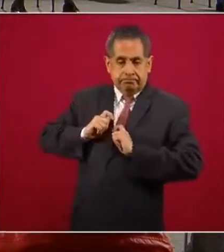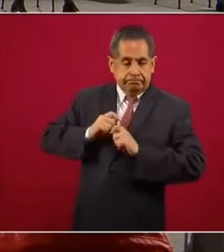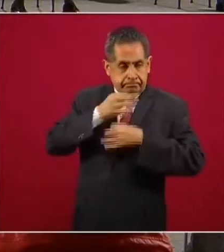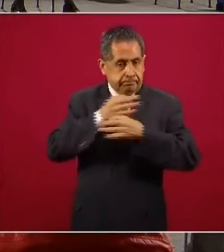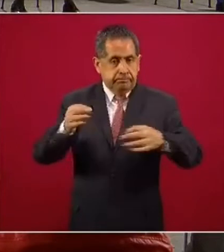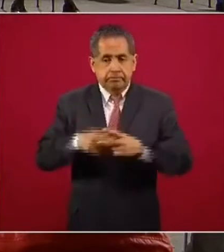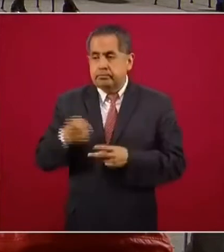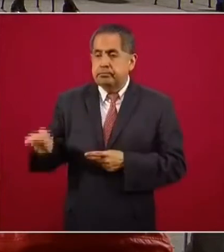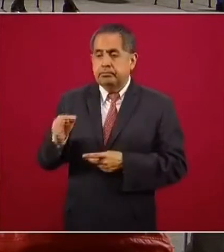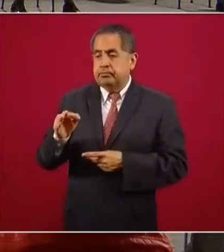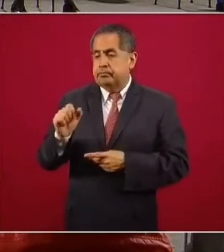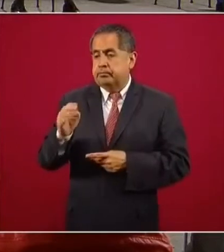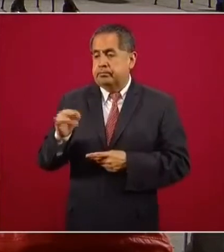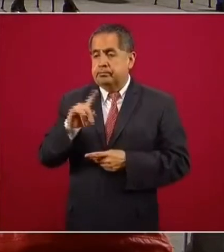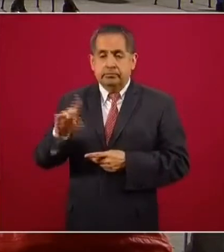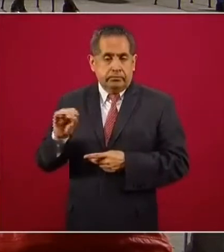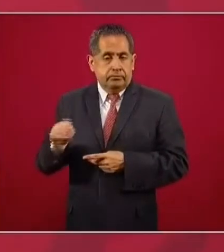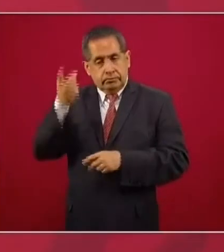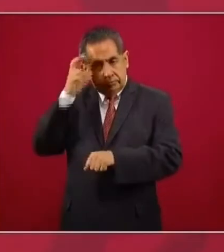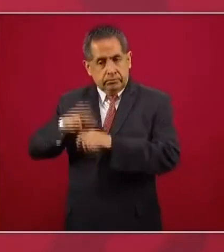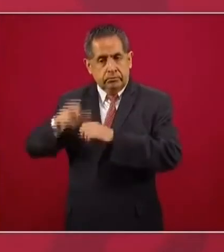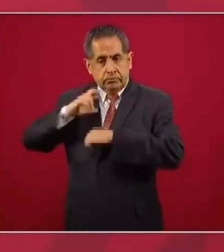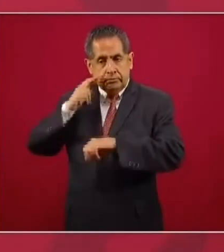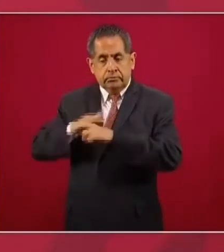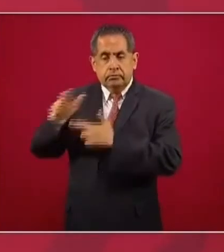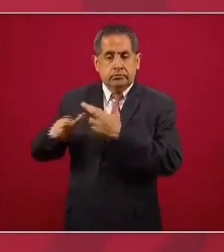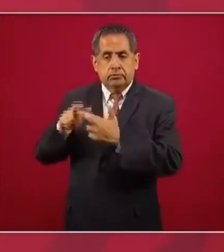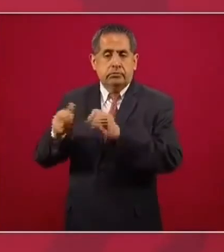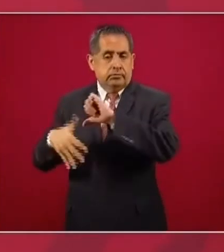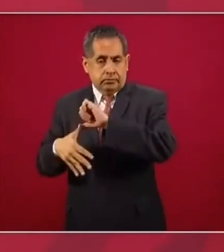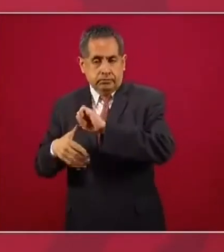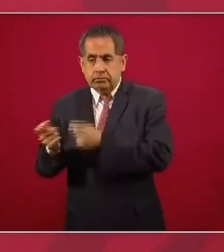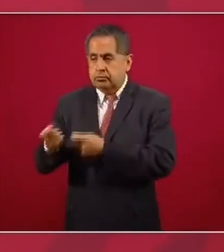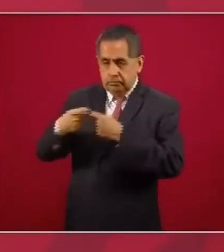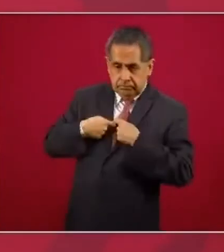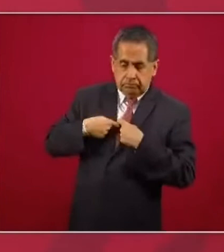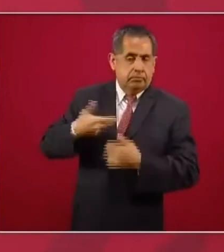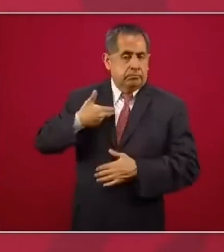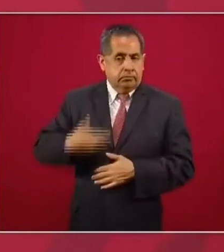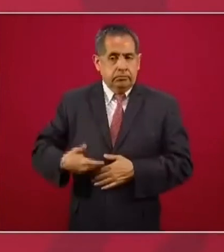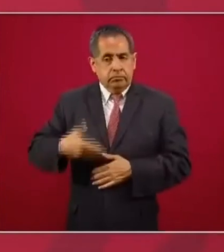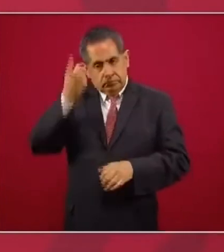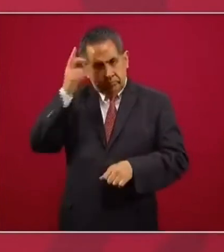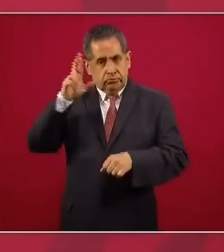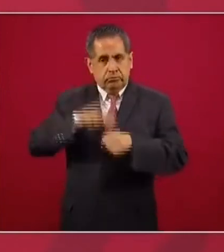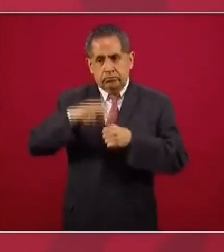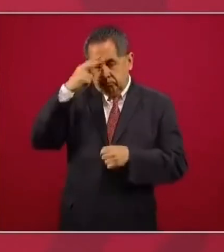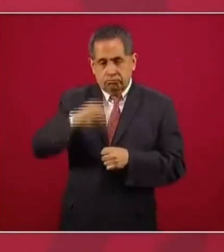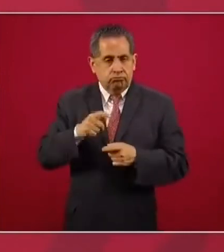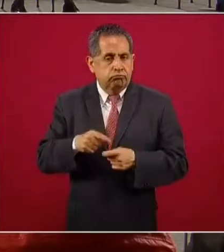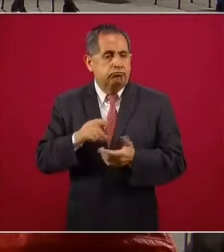nombre del señor Fabricio Feliciani, director regional de UNOPS para América Latina, y en mi capacidad de director de